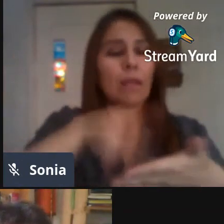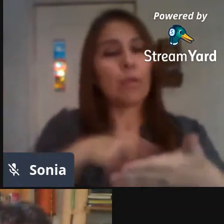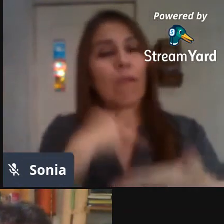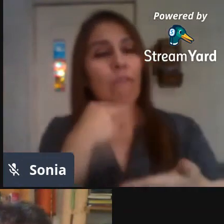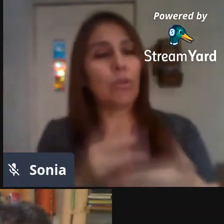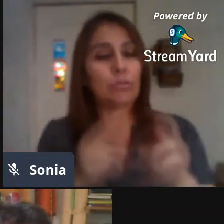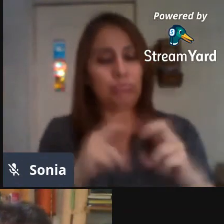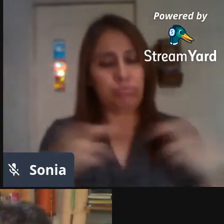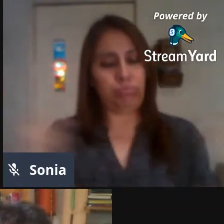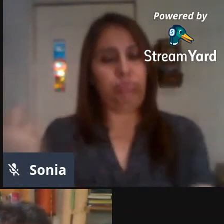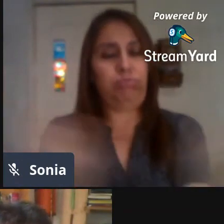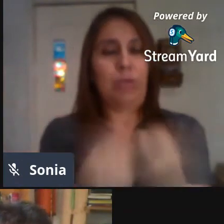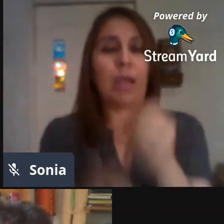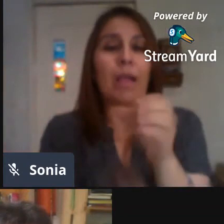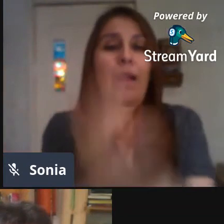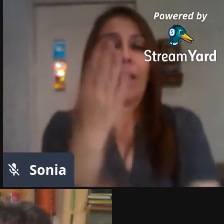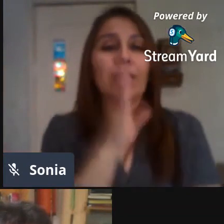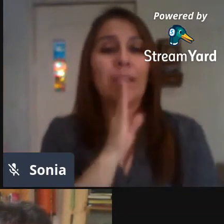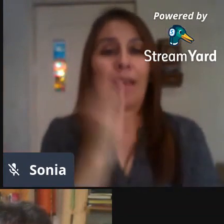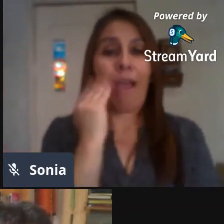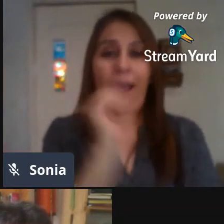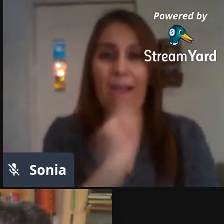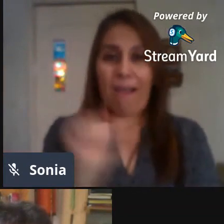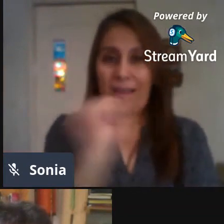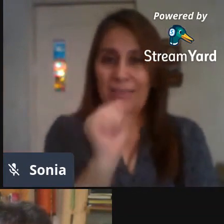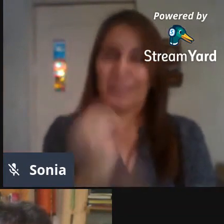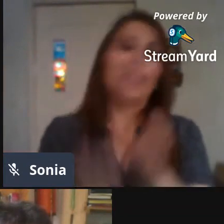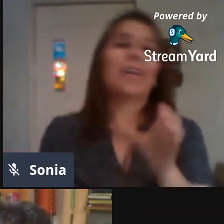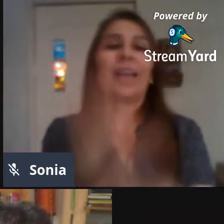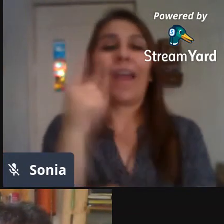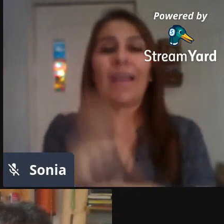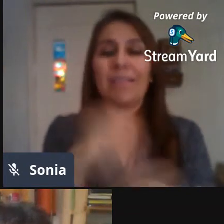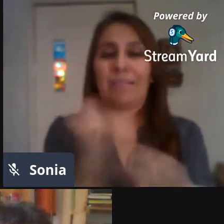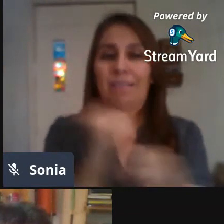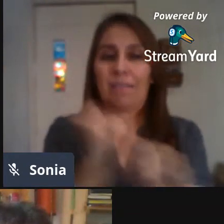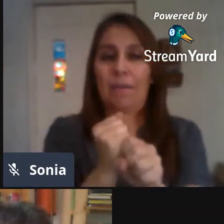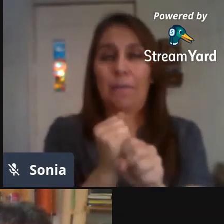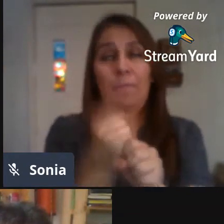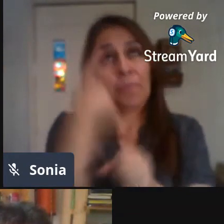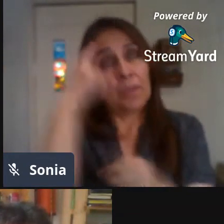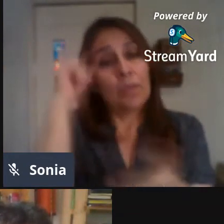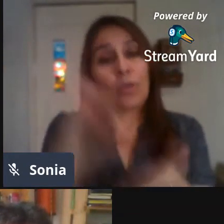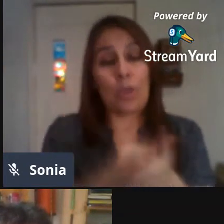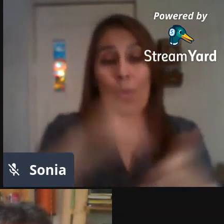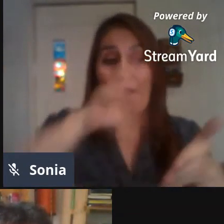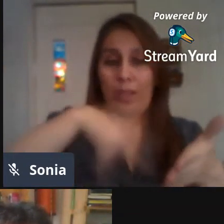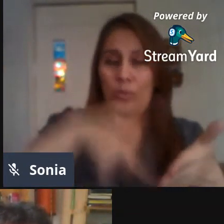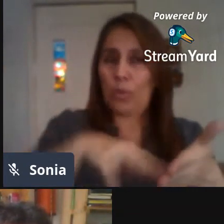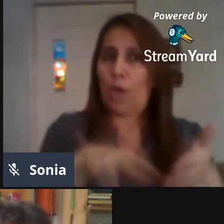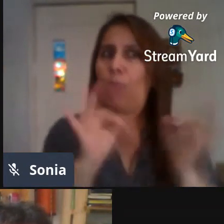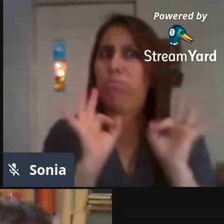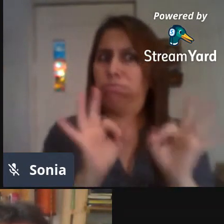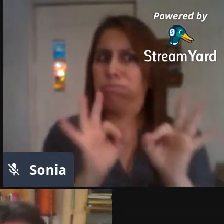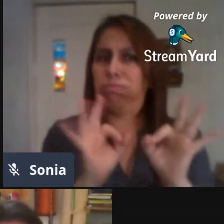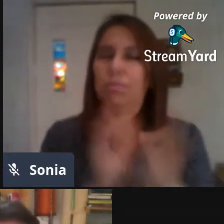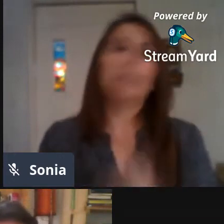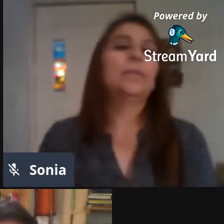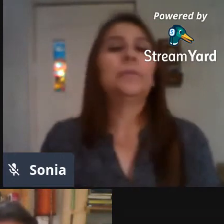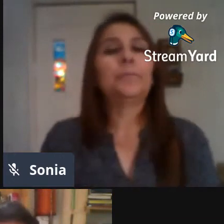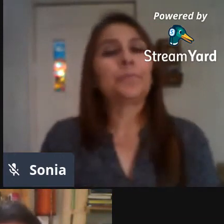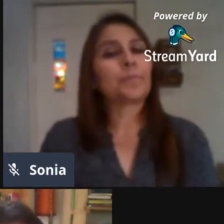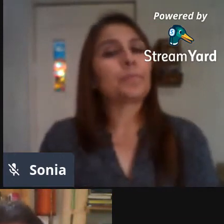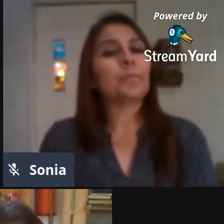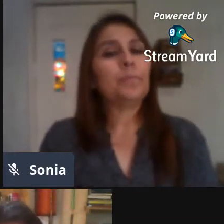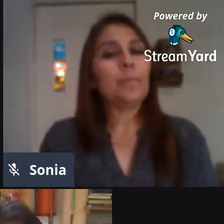entonces eso les cuento ha sido muy productivo en términos de lectura que bueno sí efectivamente aunque